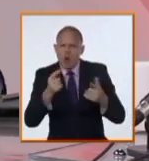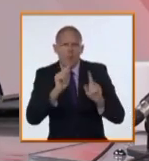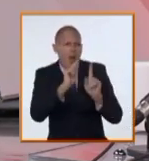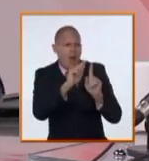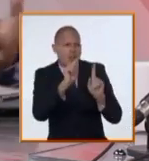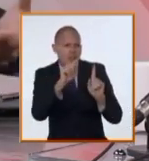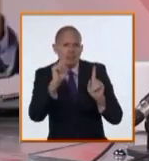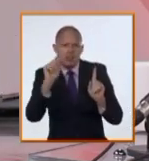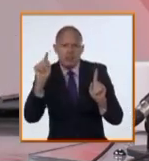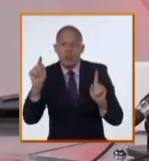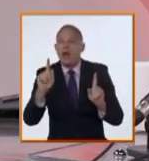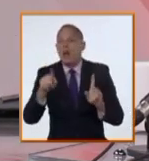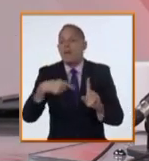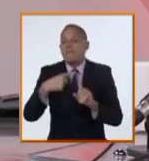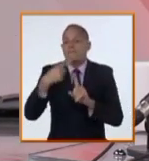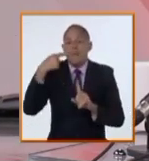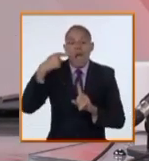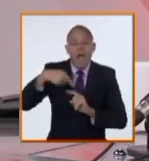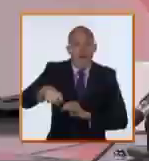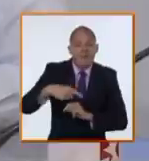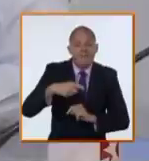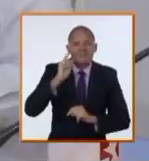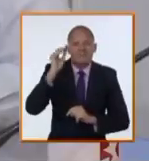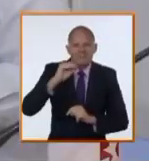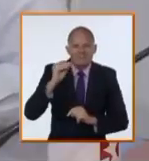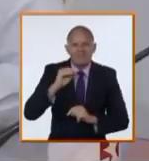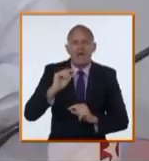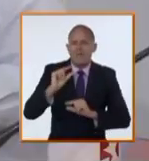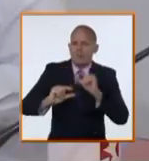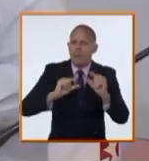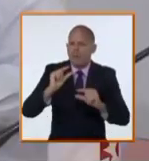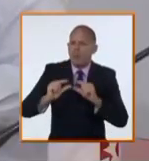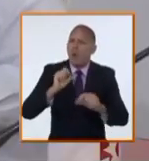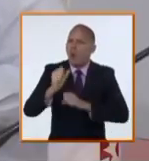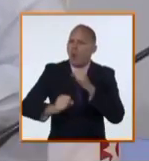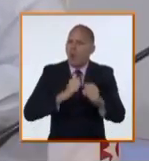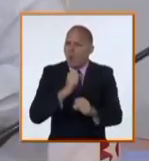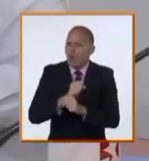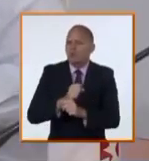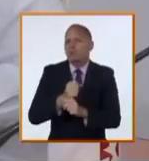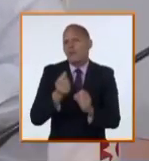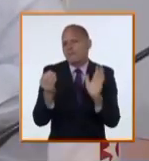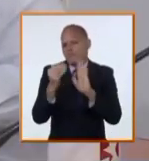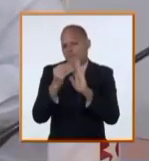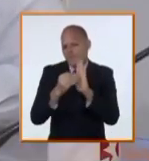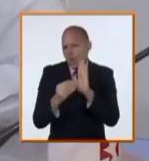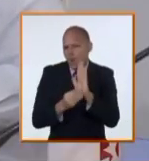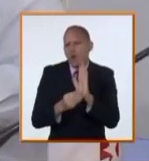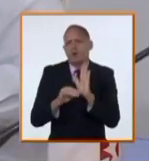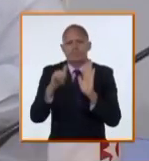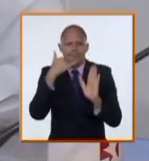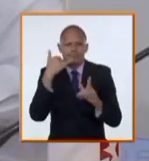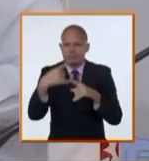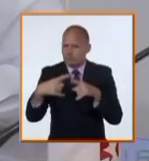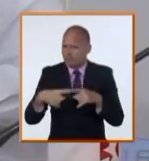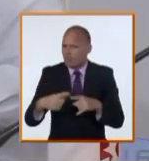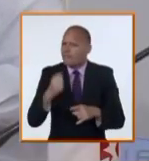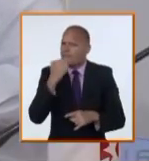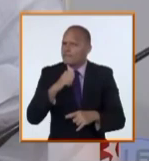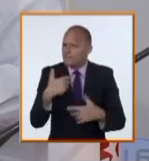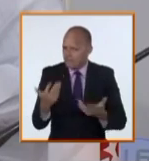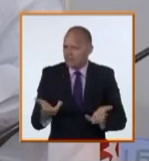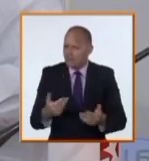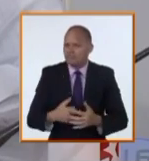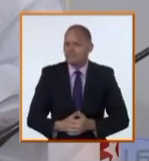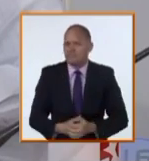las prioridades que tiene la nación también en el proceso de bancarización Bueno muchísimas gracias Randy y demás compañeros que